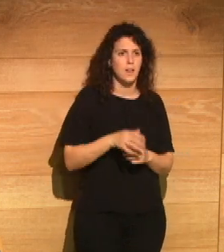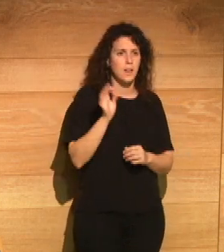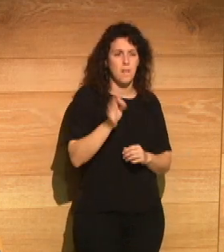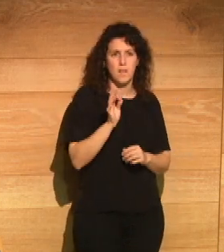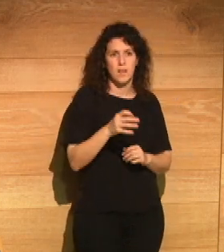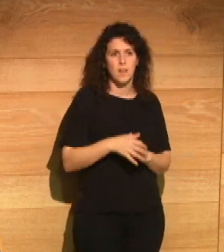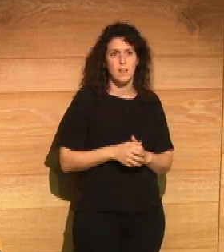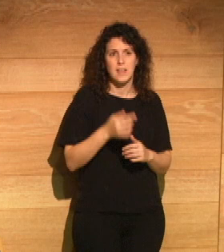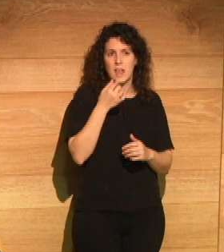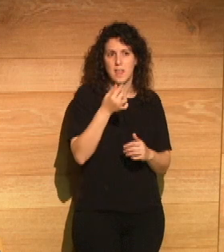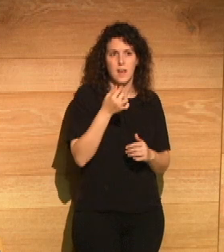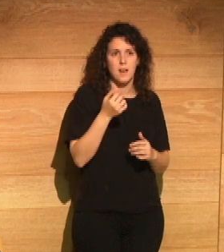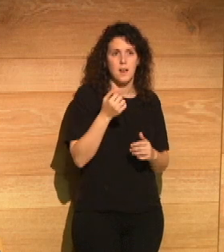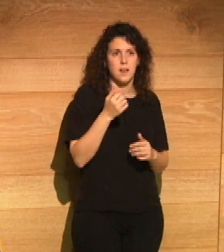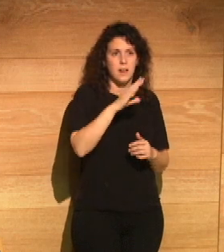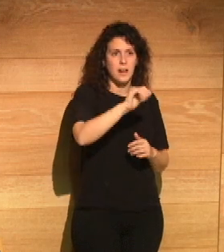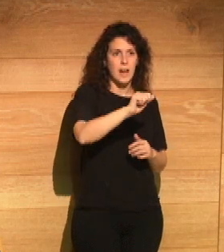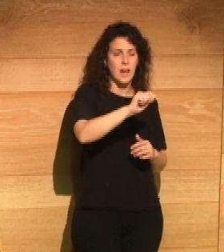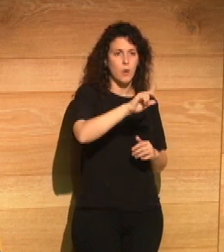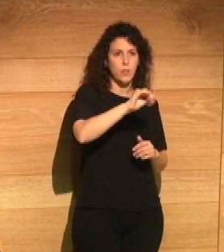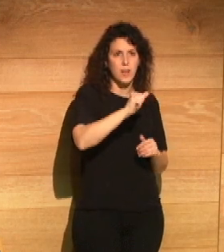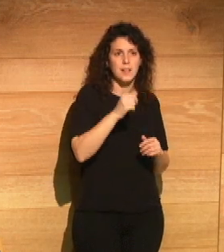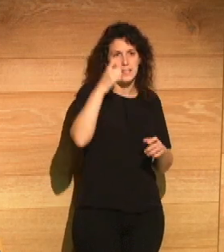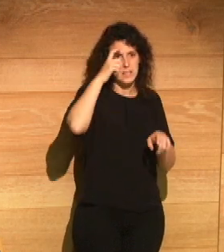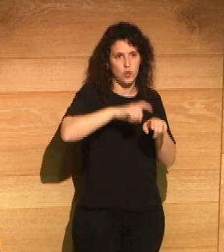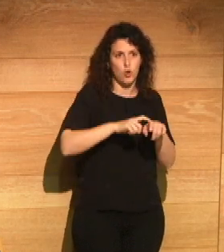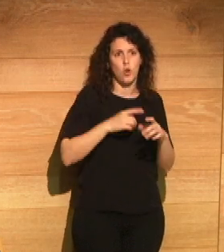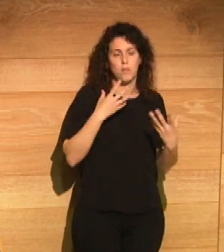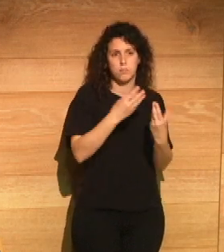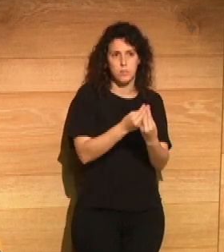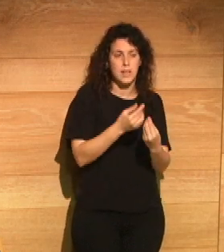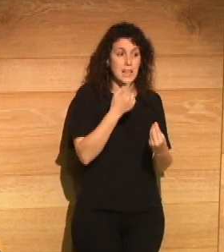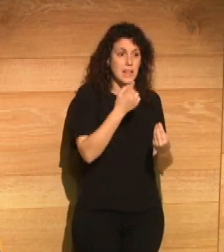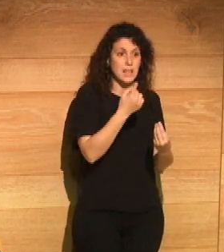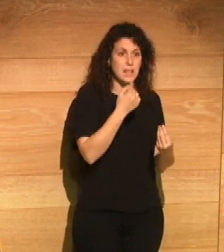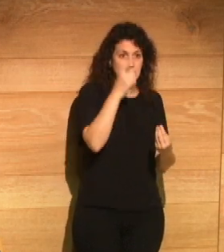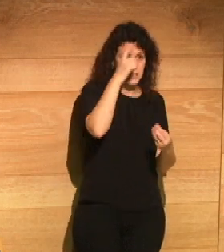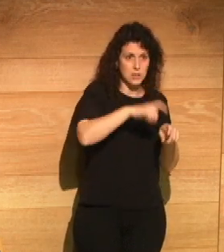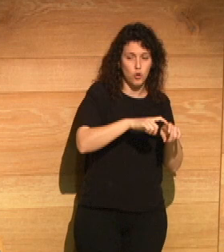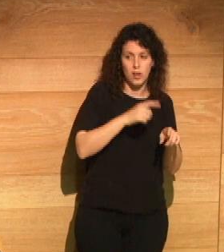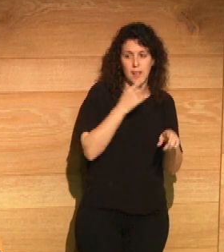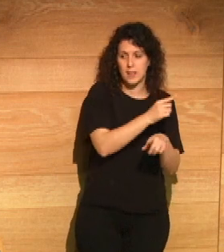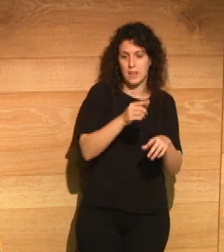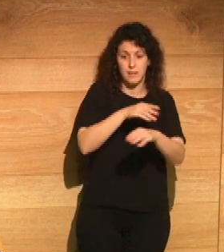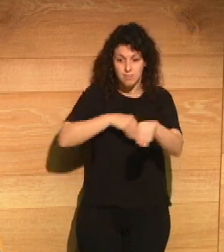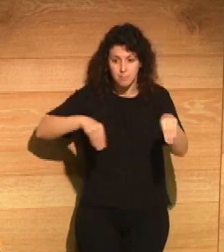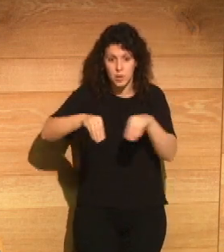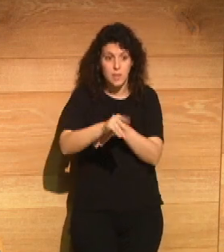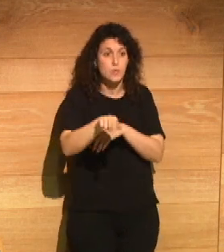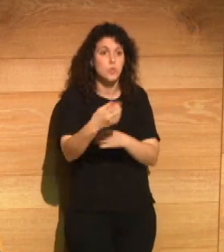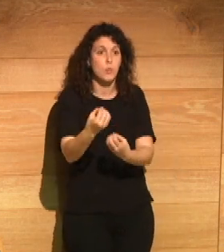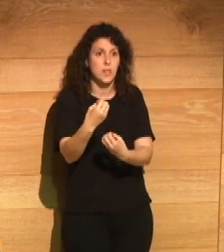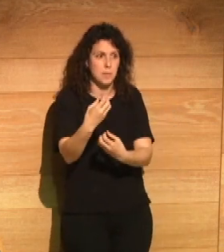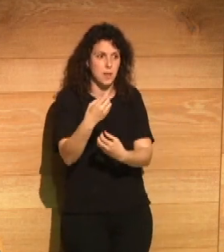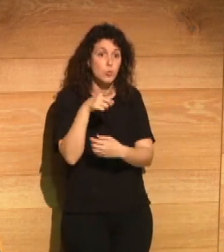que Claudia estaba donde su psicóloga y su psicóloga le decía, bueno, ponte en el lugar de la niña que fuiste y cuéntame, no como tú opinas